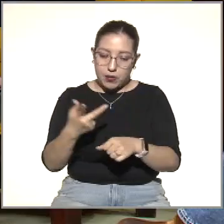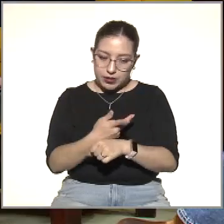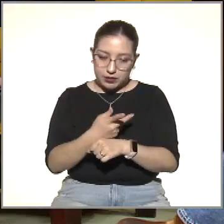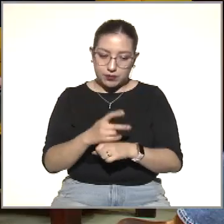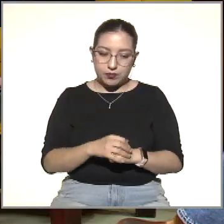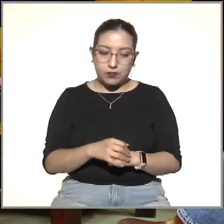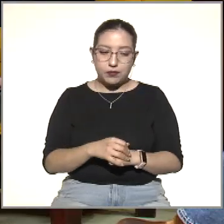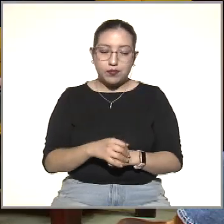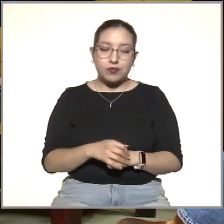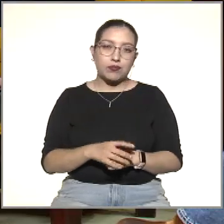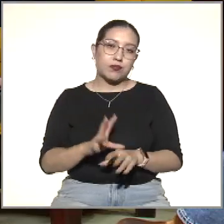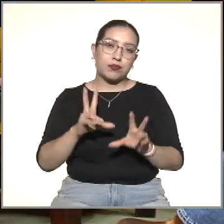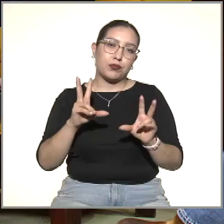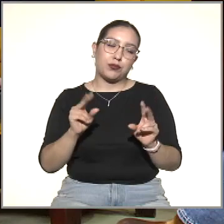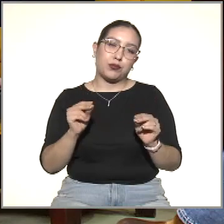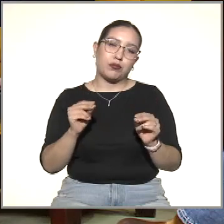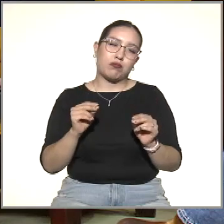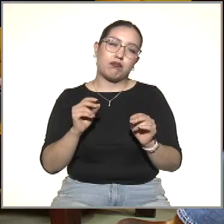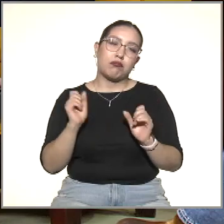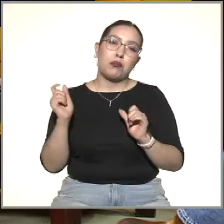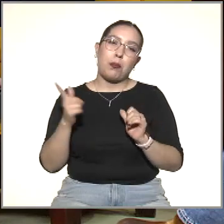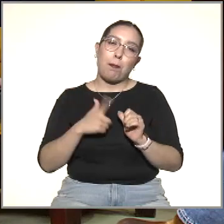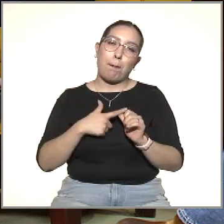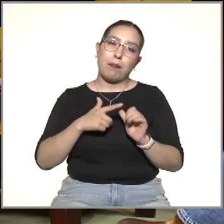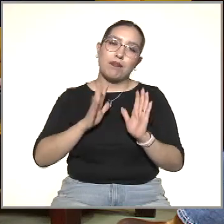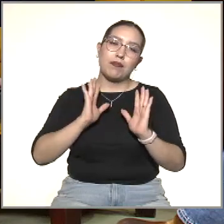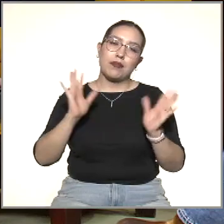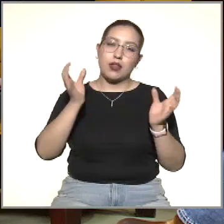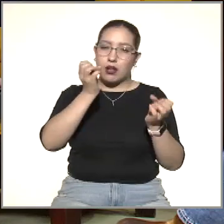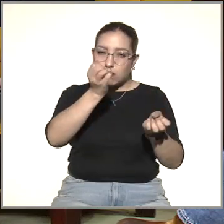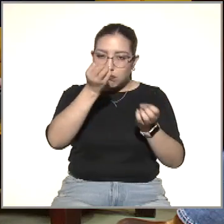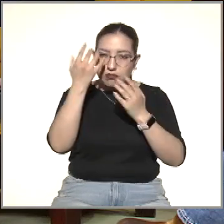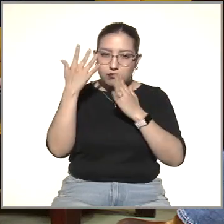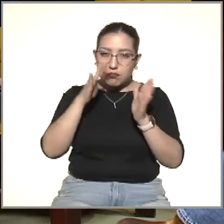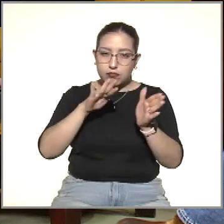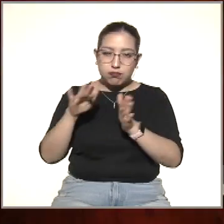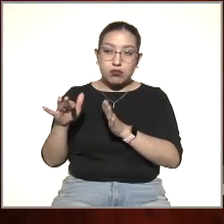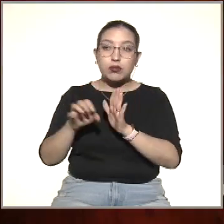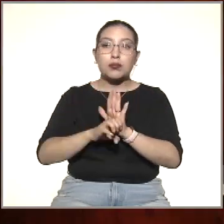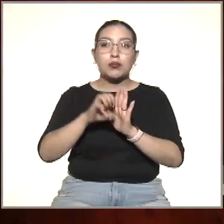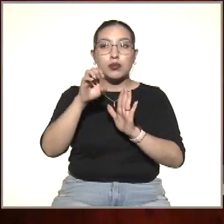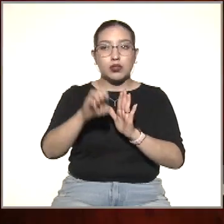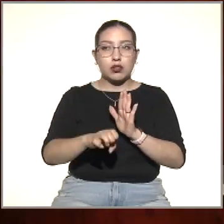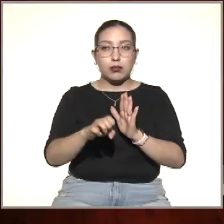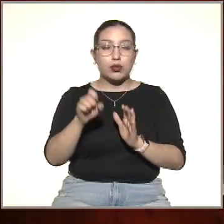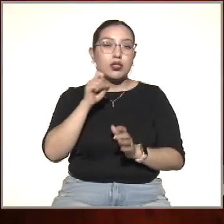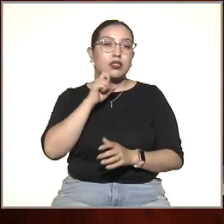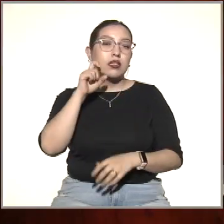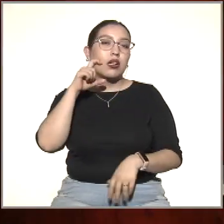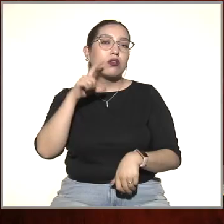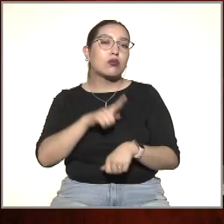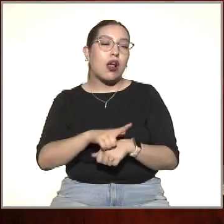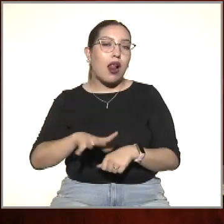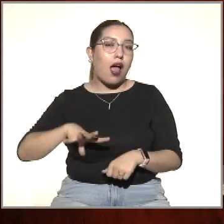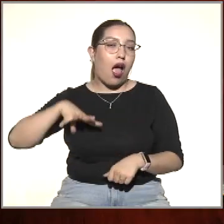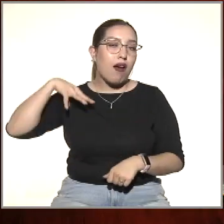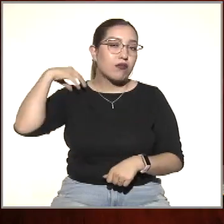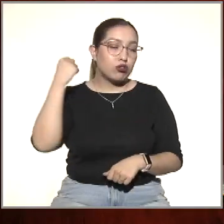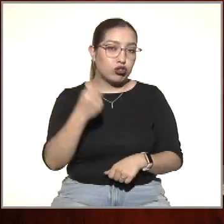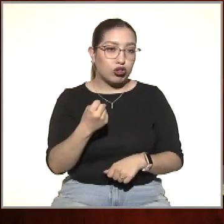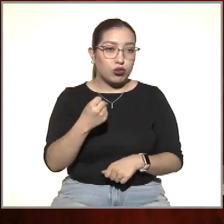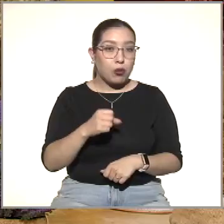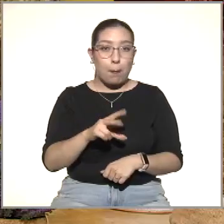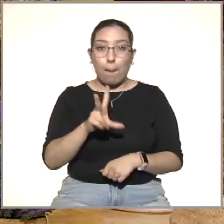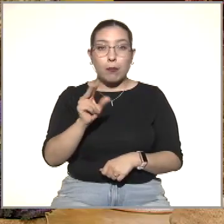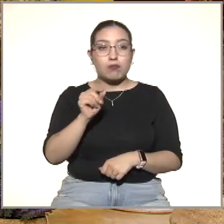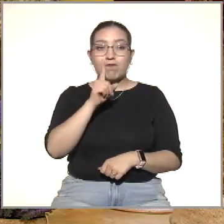dejarse atrás, que se puede quedar atrás. Entonces, el abuso sexual es algo que no se nombra hasta después de